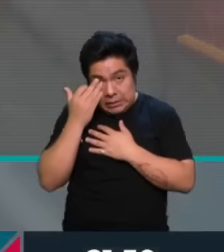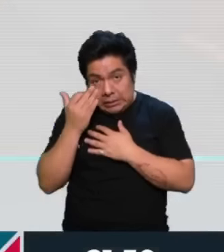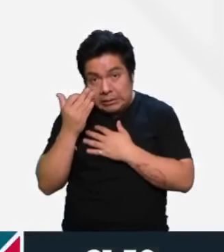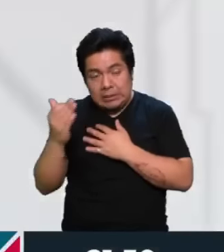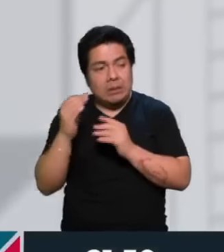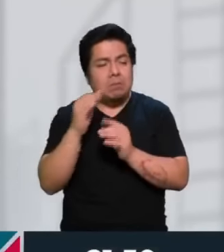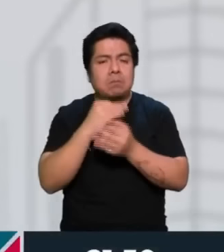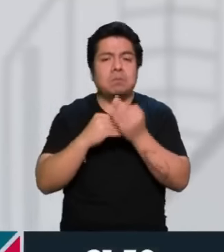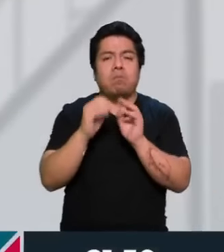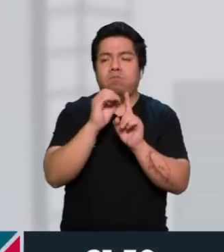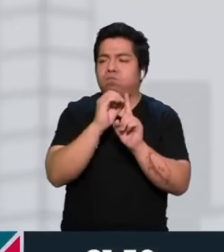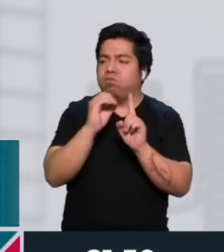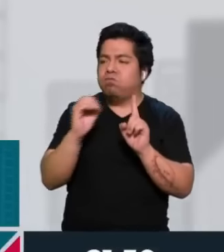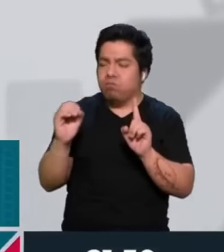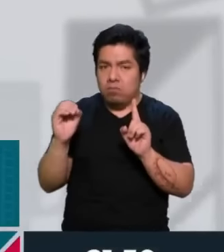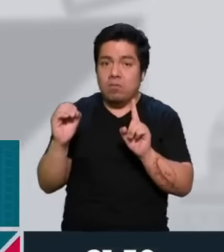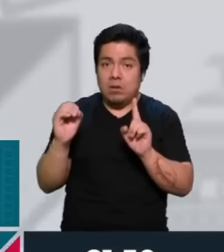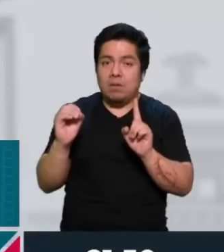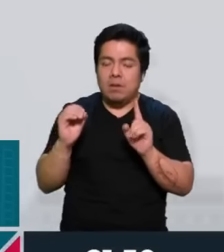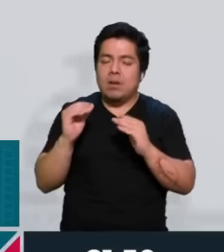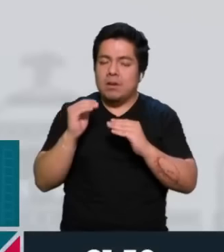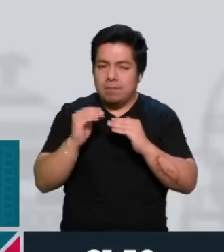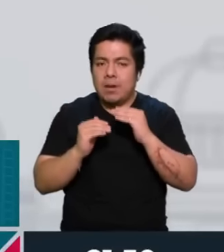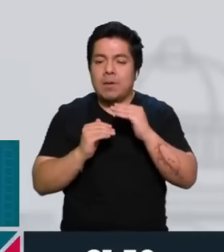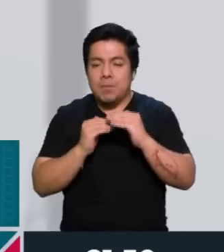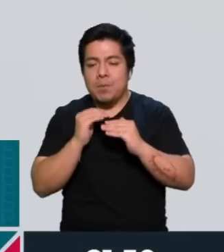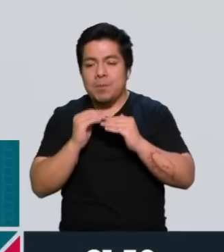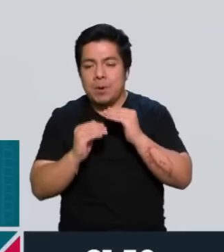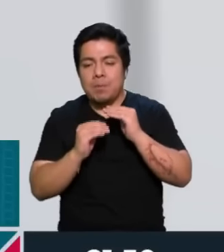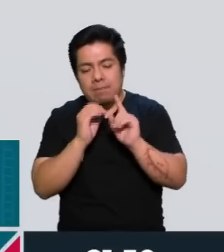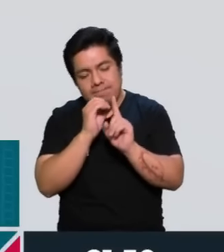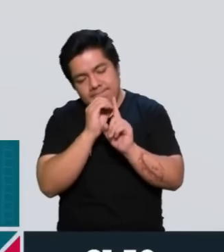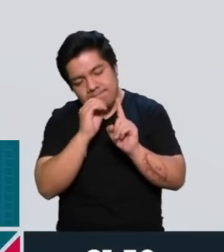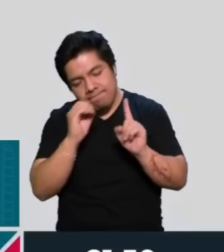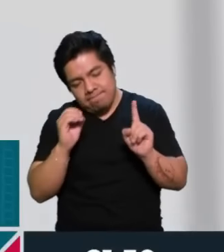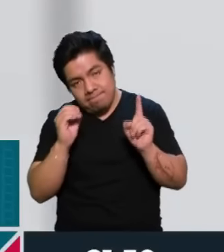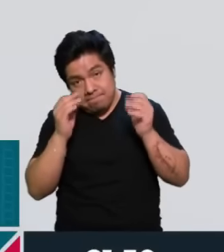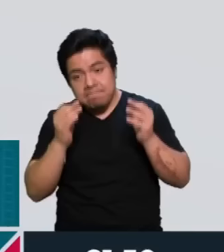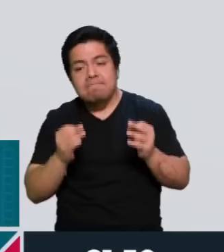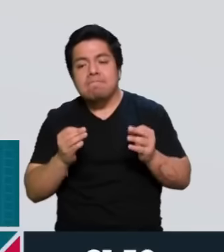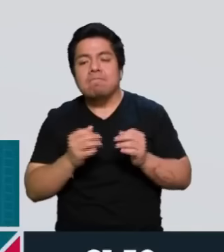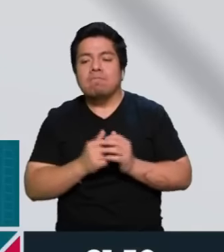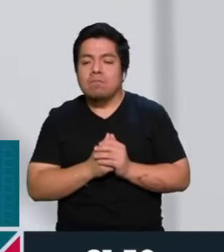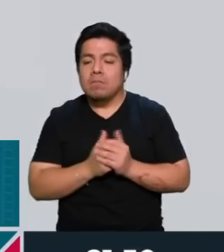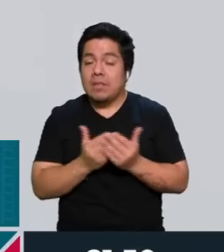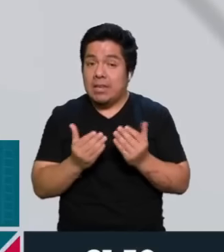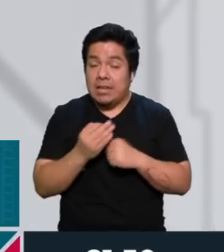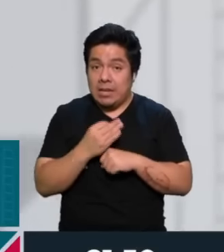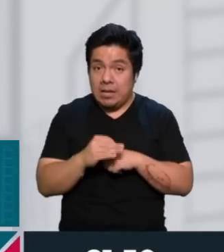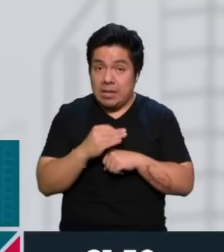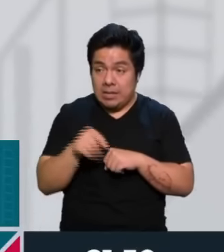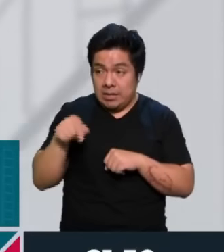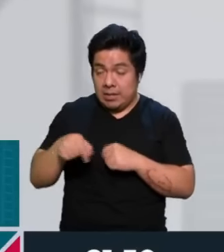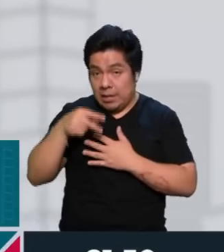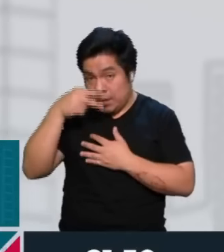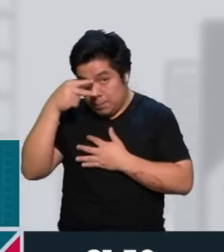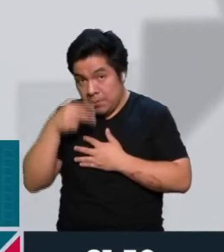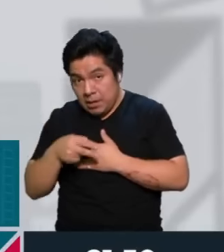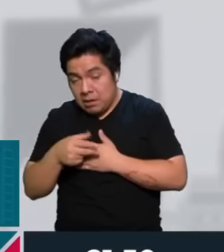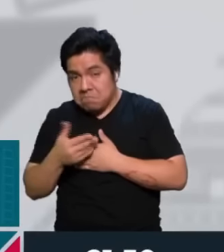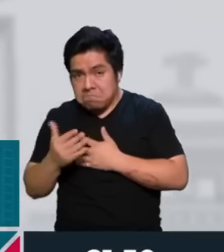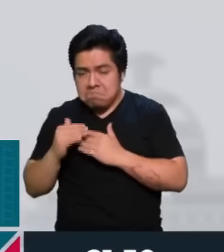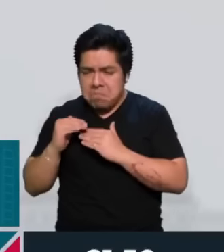lugar y que con el tiempo las cosas se acomodan en su justa dimensión y mientras que México Bueno